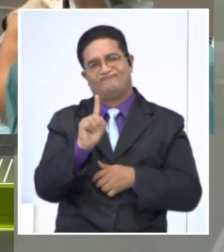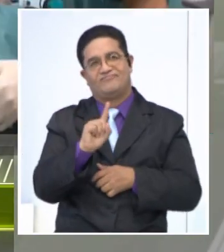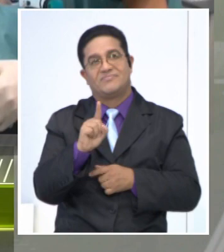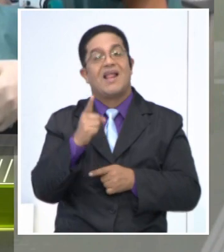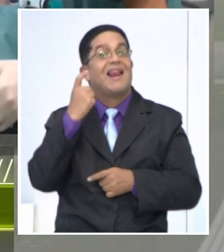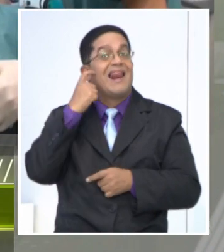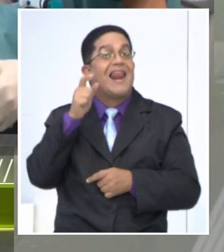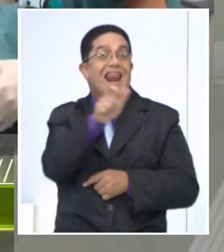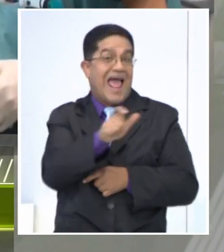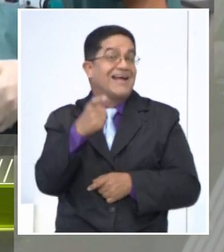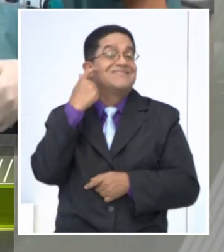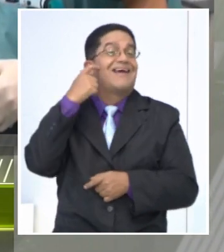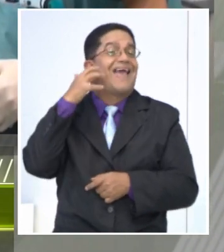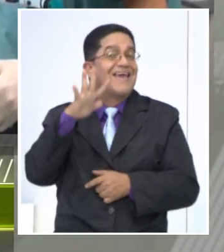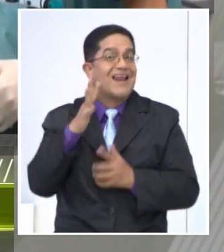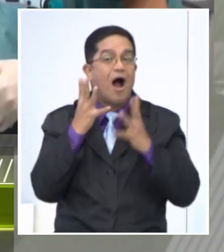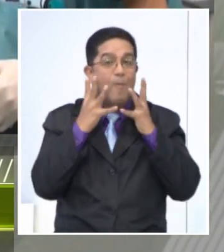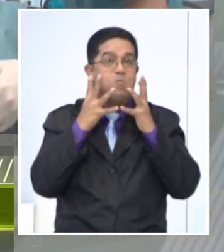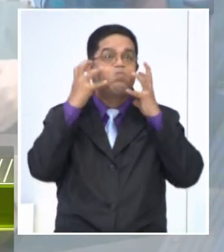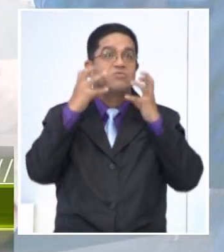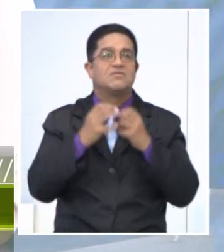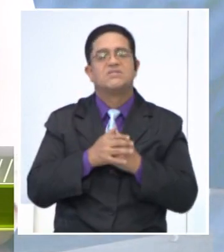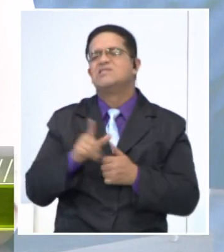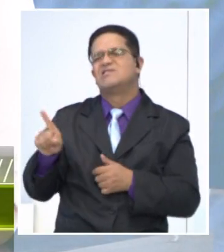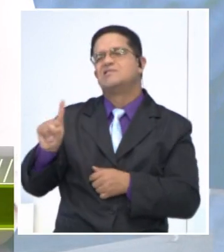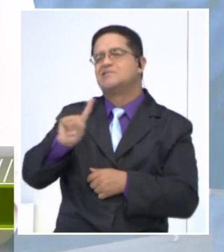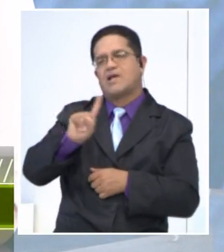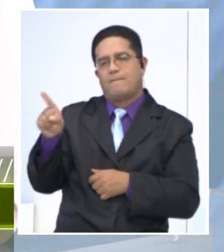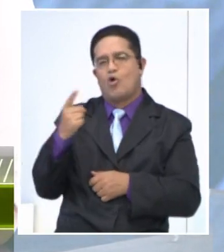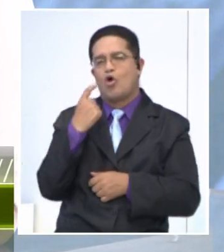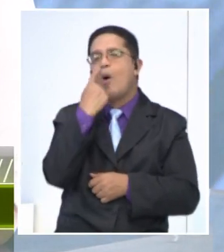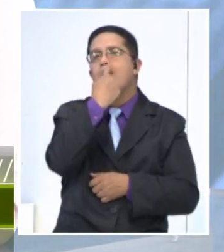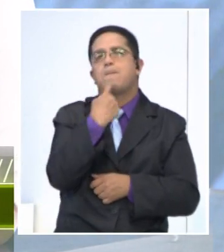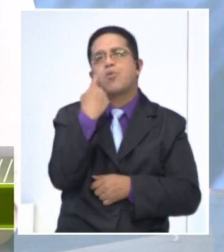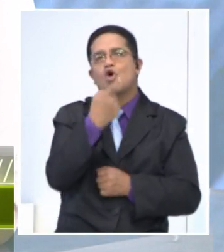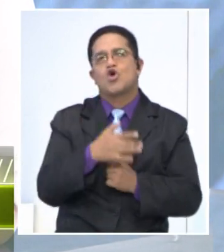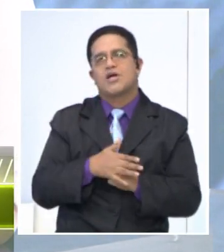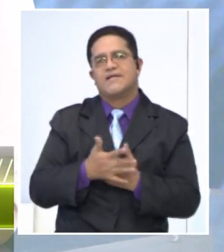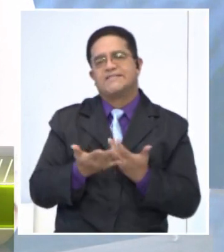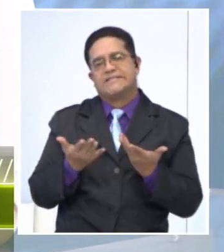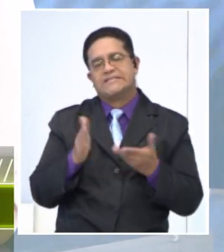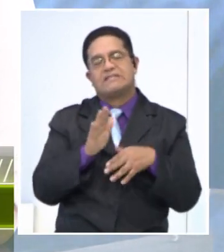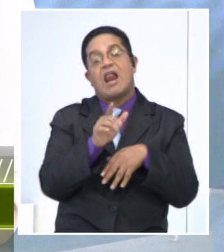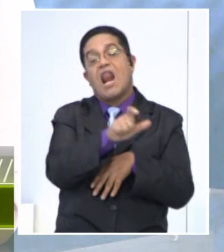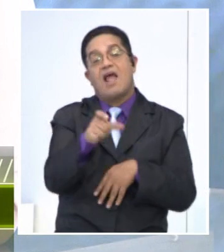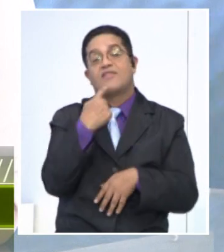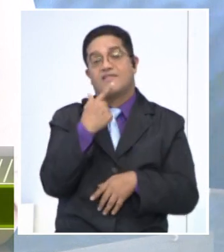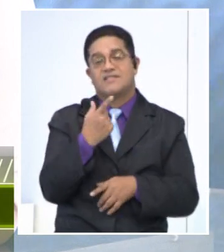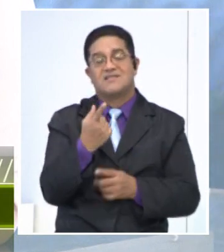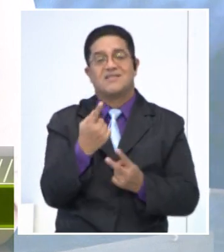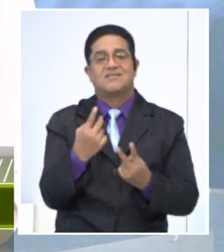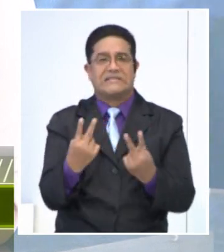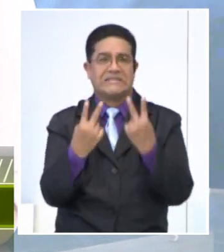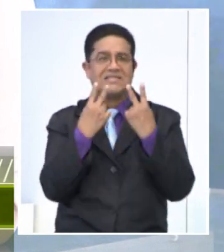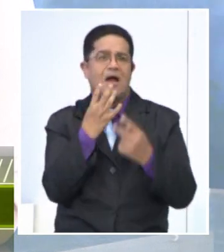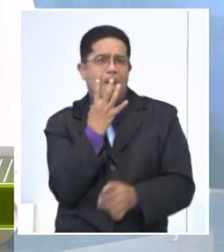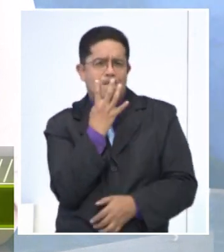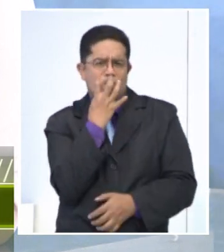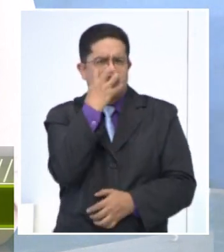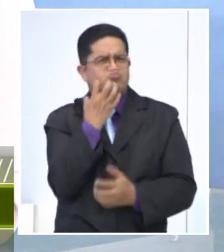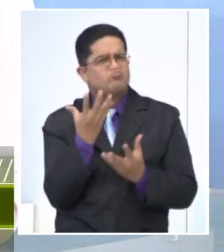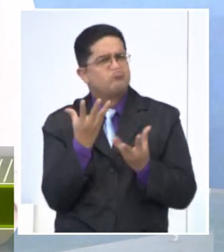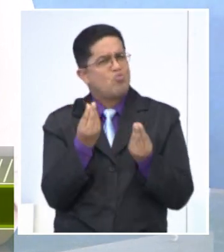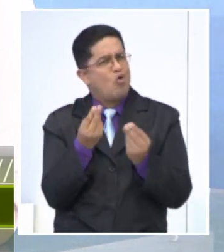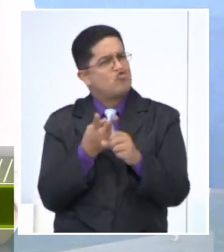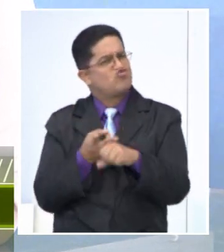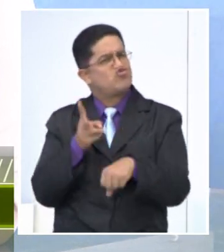Ese es uno de los Sí. mitos y de Y las... tampoco se aplica, por ejemplo, en labios, que se ha visto Para aumentos de nada, labio y la gente dice, es que se pasaron de Botox. Y